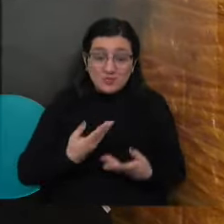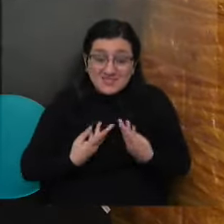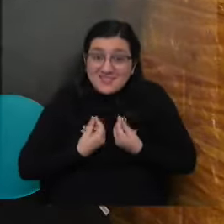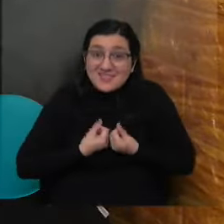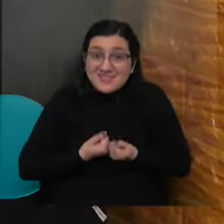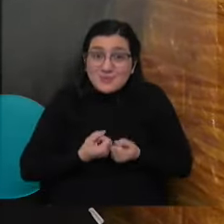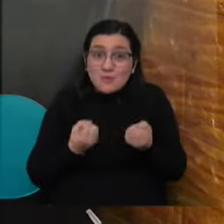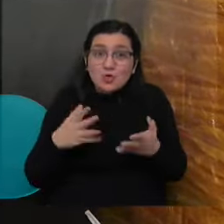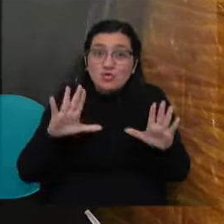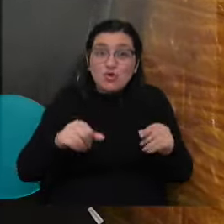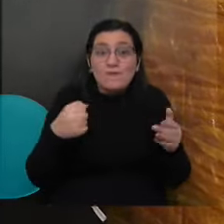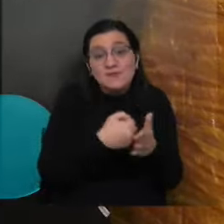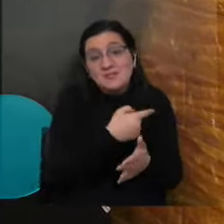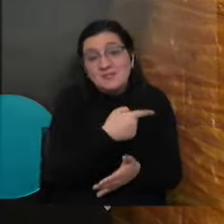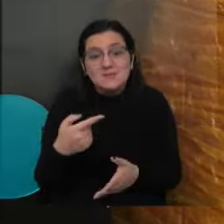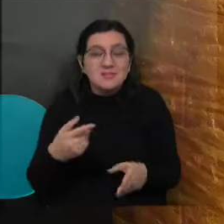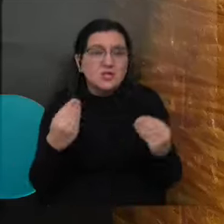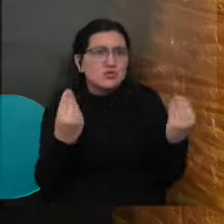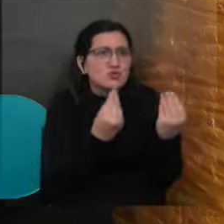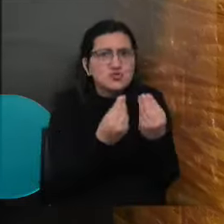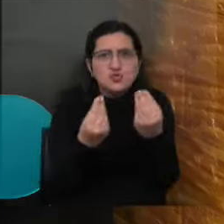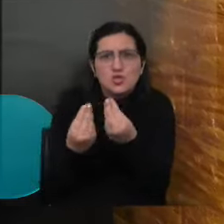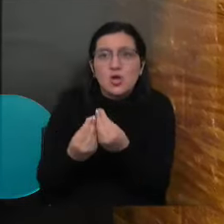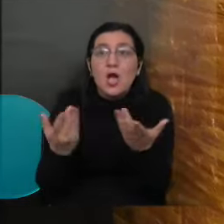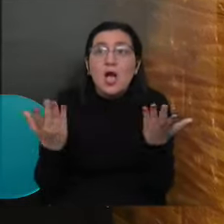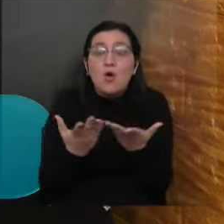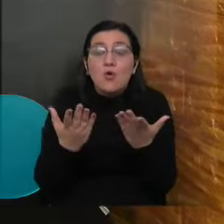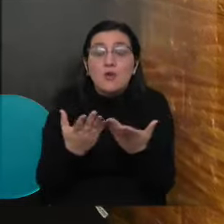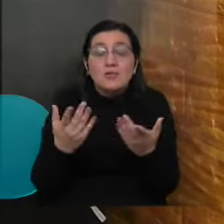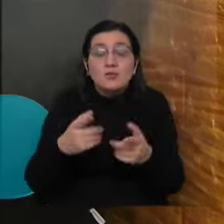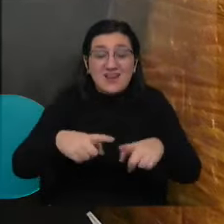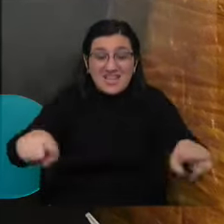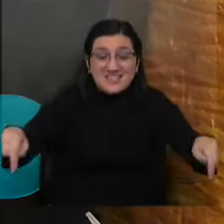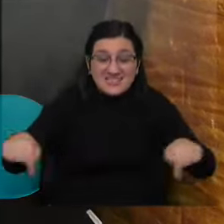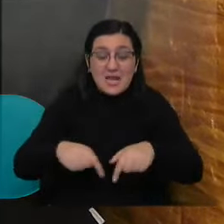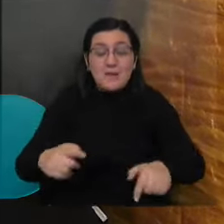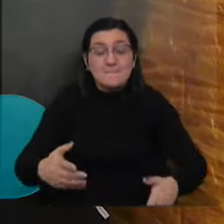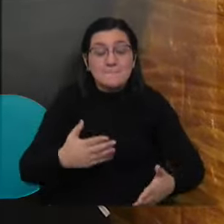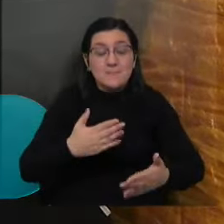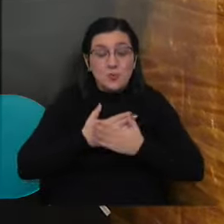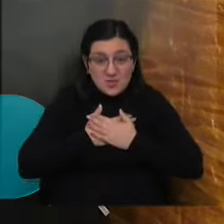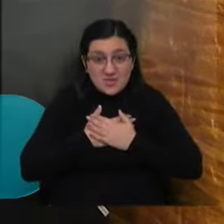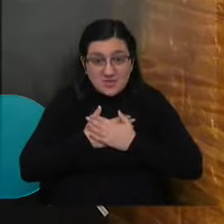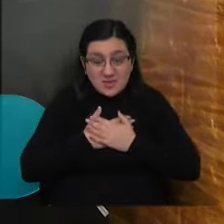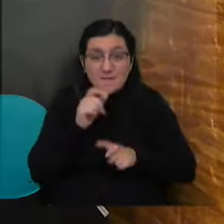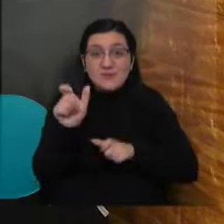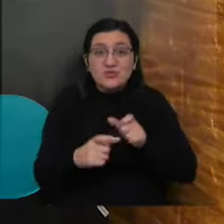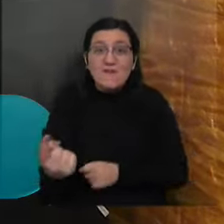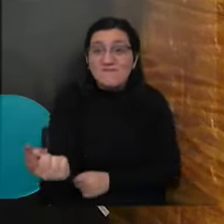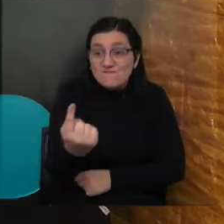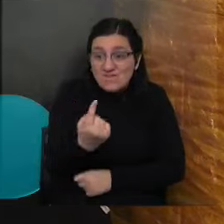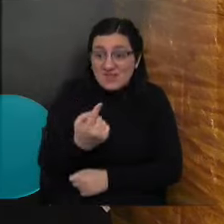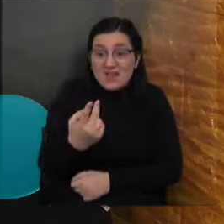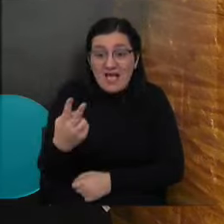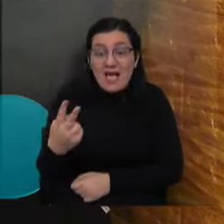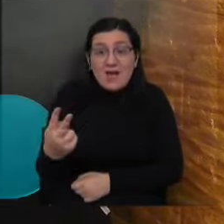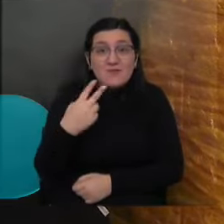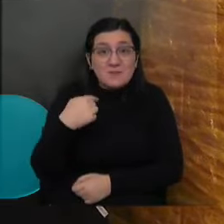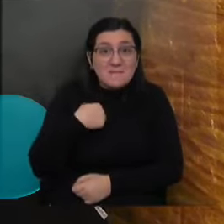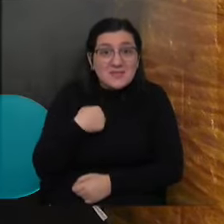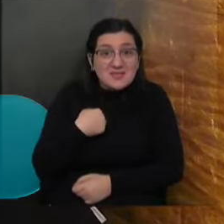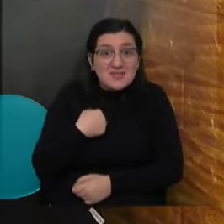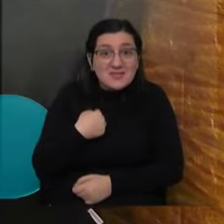decí bueno todos los fines de semana ya lleno eh Ahora voy a tener una sala para mí la gente viene exclusivamente a verme a mí eh cómo lo